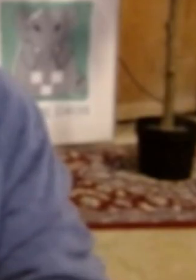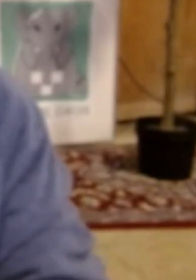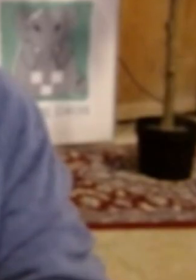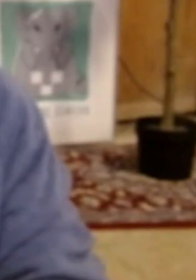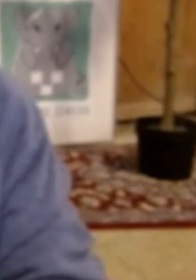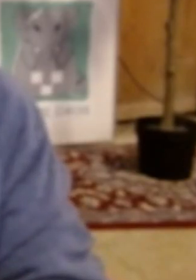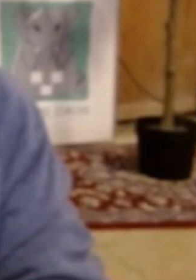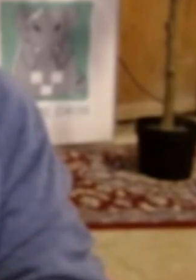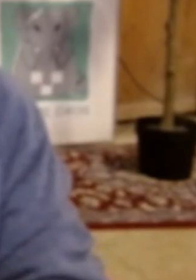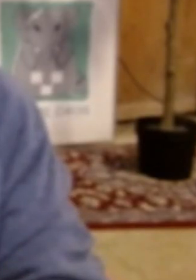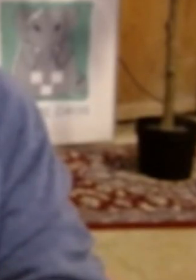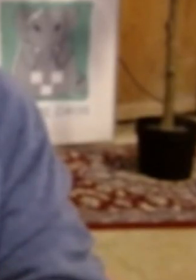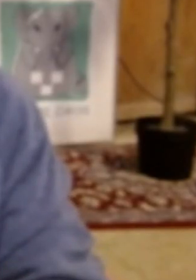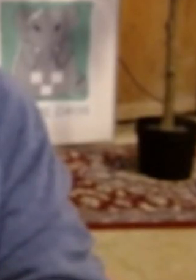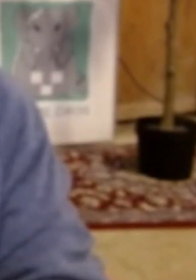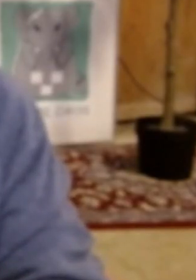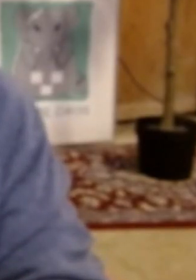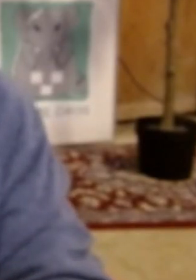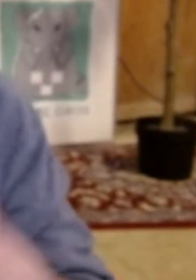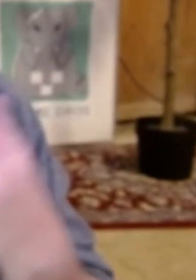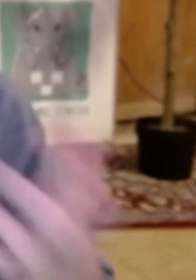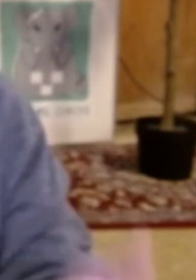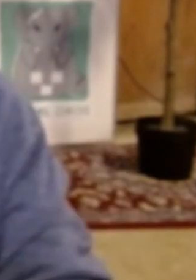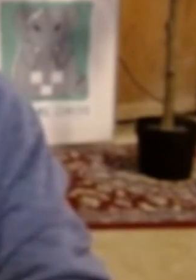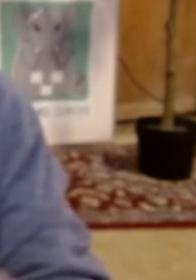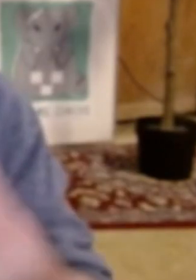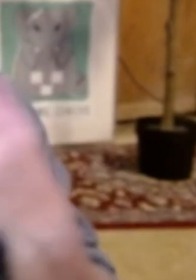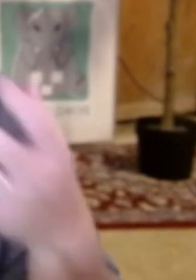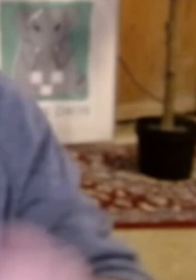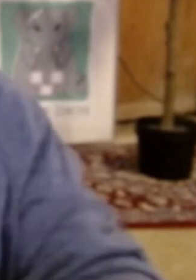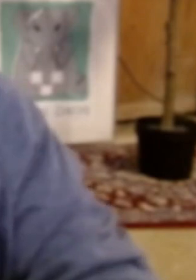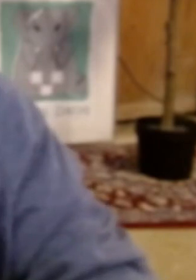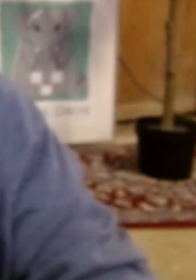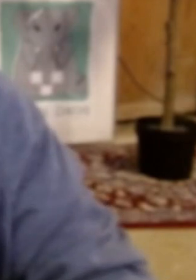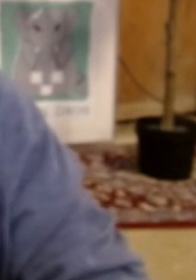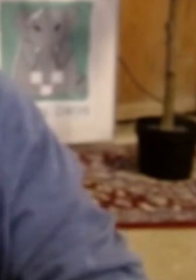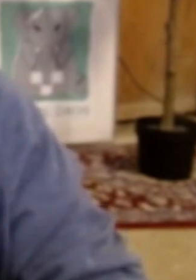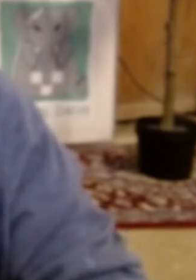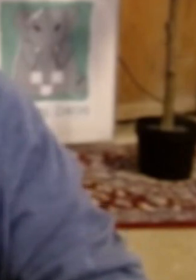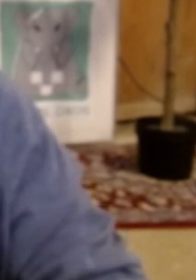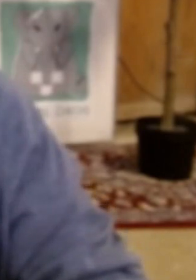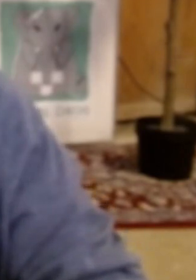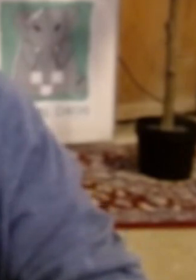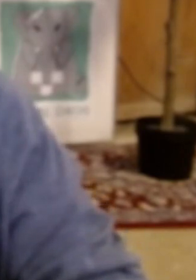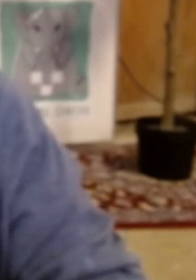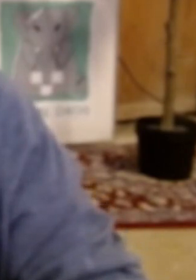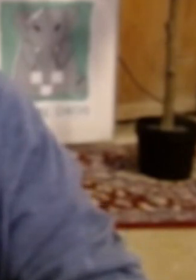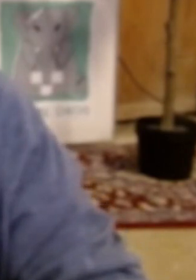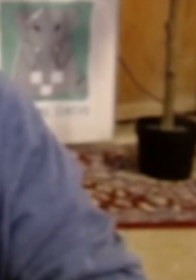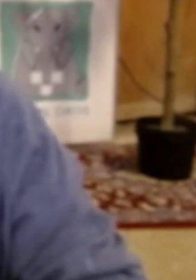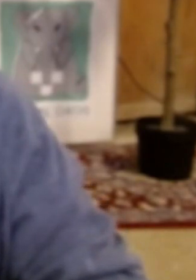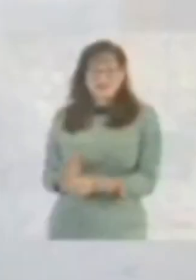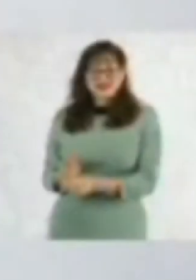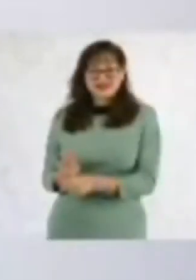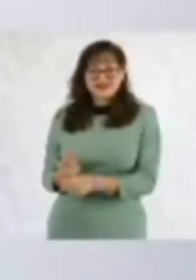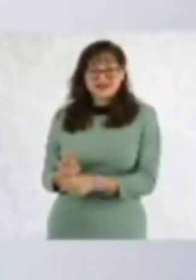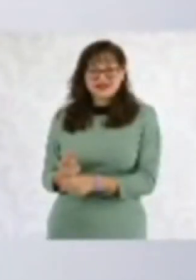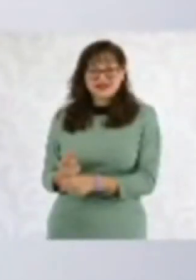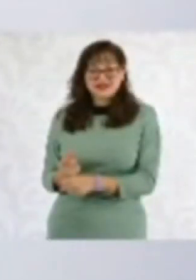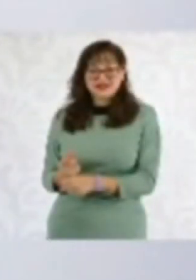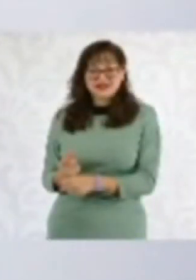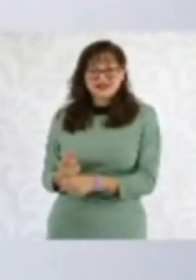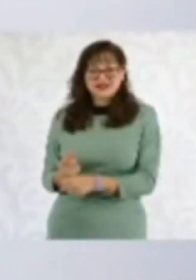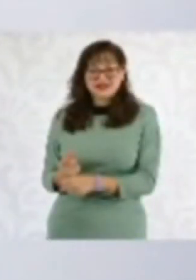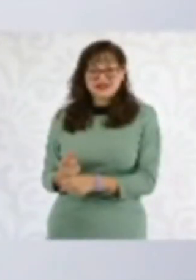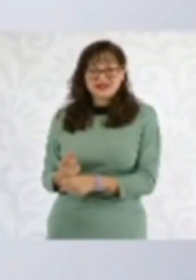le preguntaron a la doctora Claudia Sheinbaum, pues, qué opinaba, ¿no? de las últimas determinaciones en cuanto a la Suprema